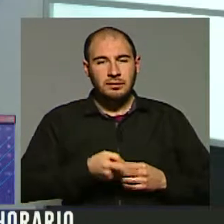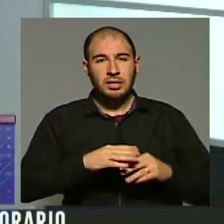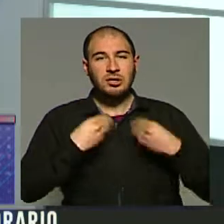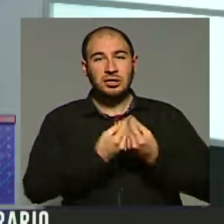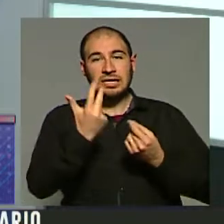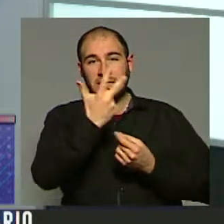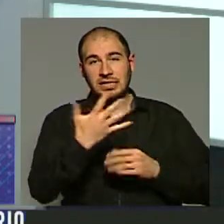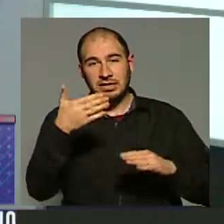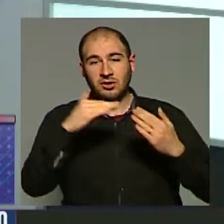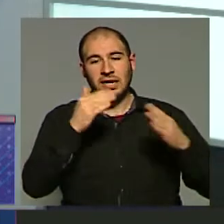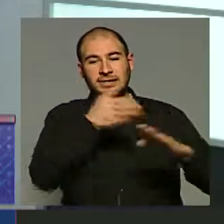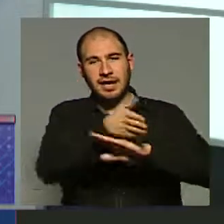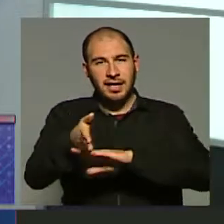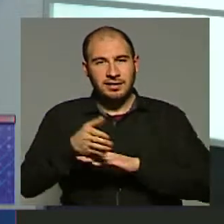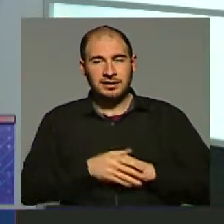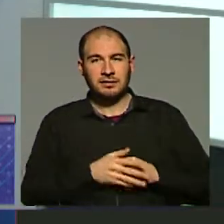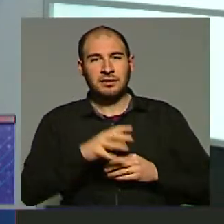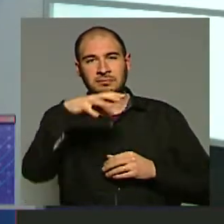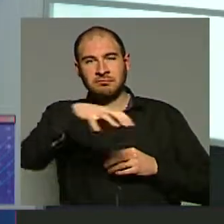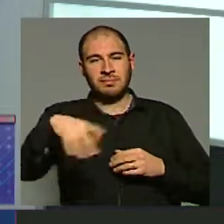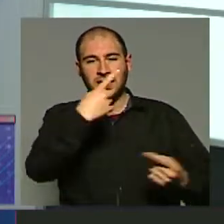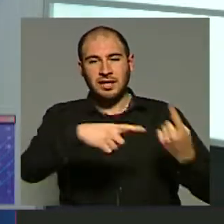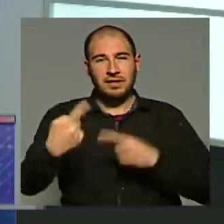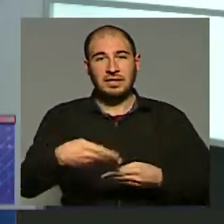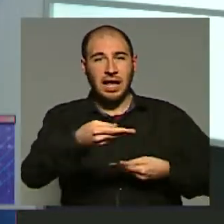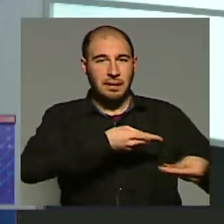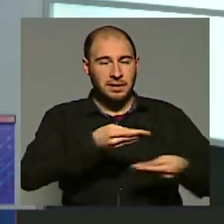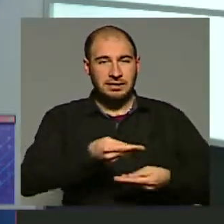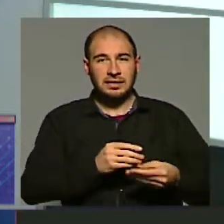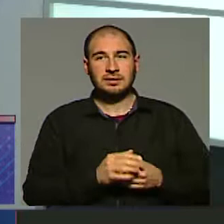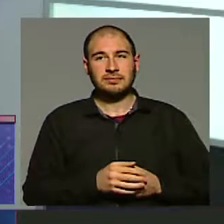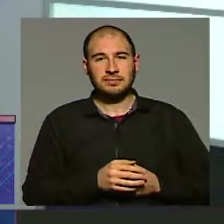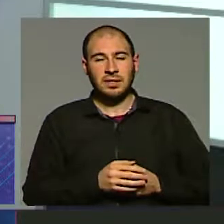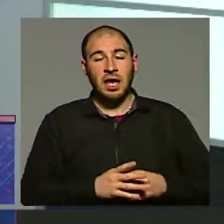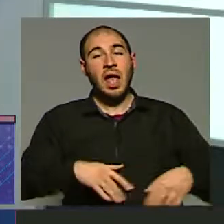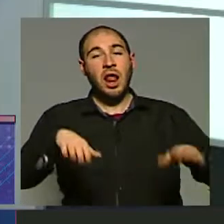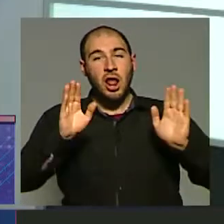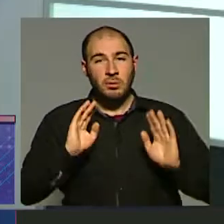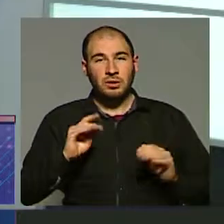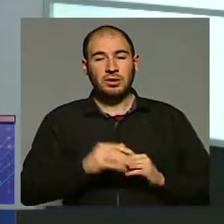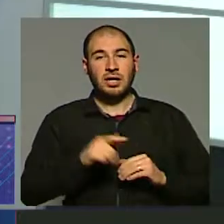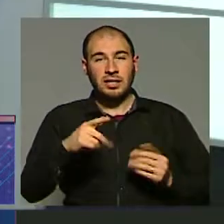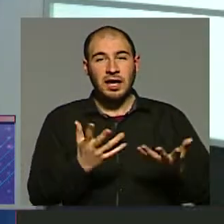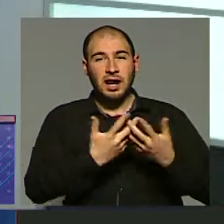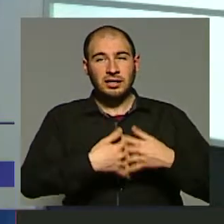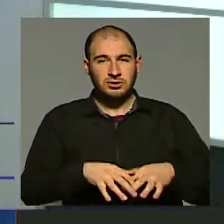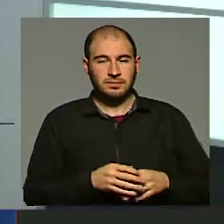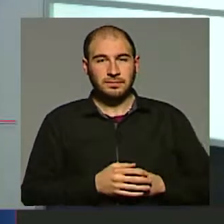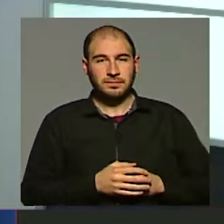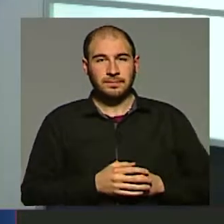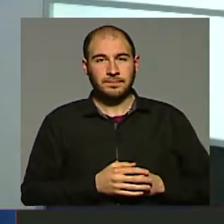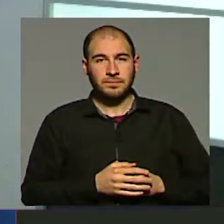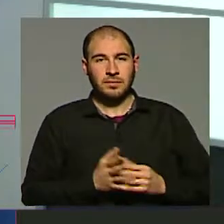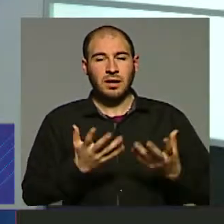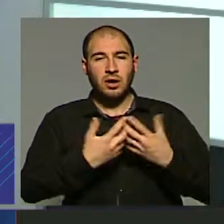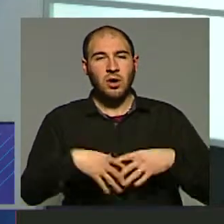de 35 allanamientos en distintas sedes de empresas que de algún modo podrían llegar a estar involucradas